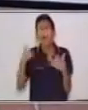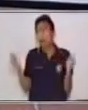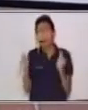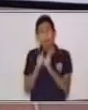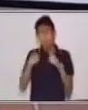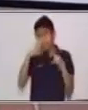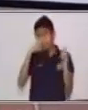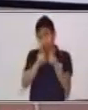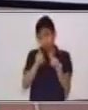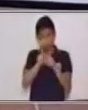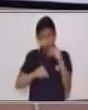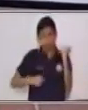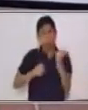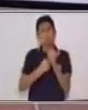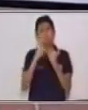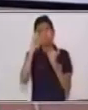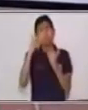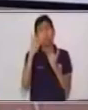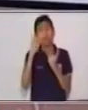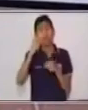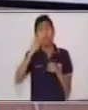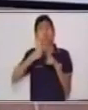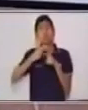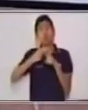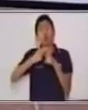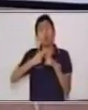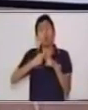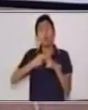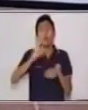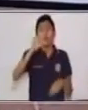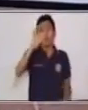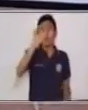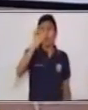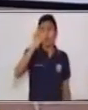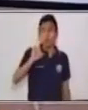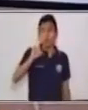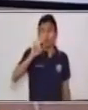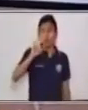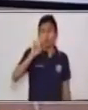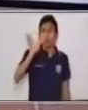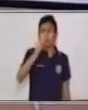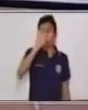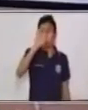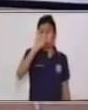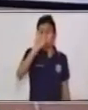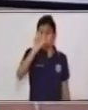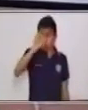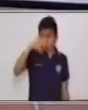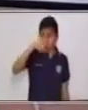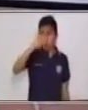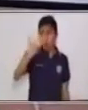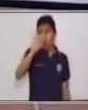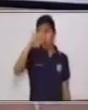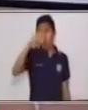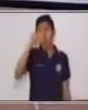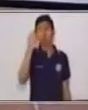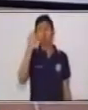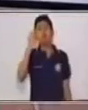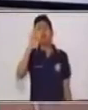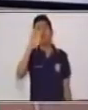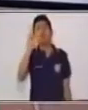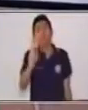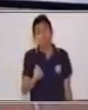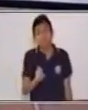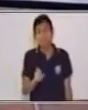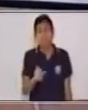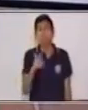y enlazado por algo que se llaman conjunciones coordinantes. Asimismo, también van